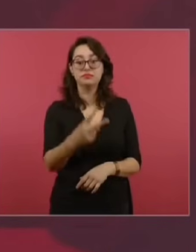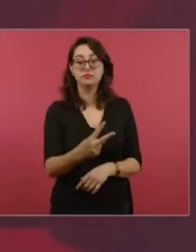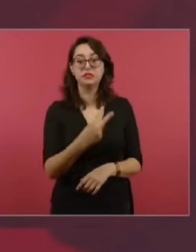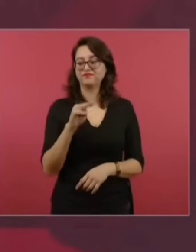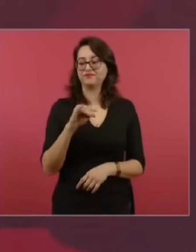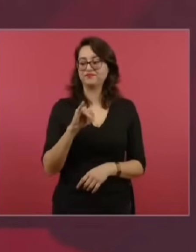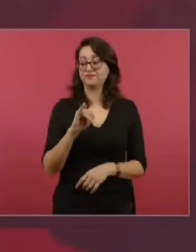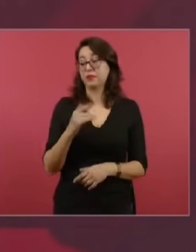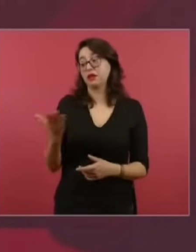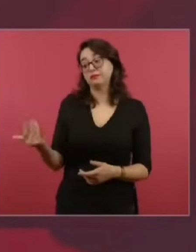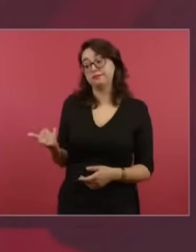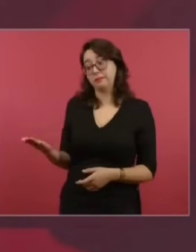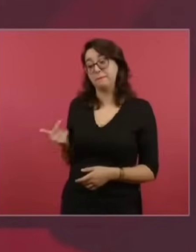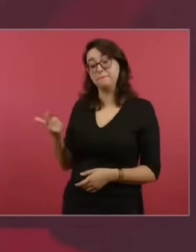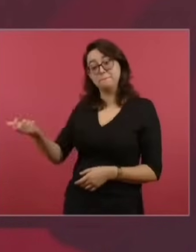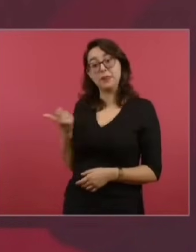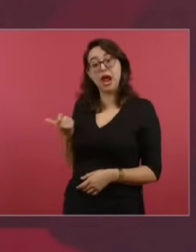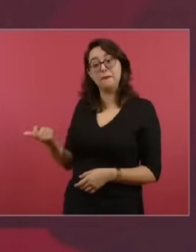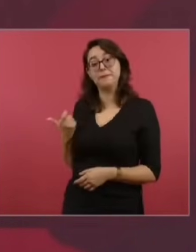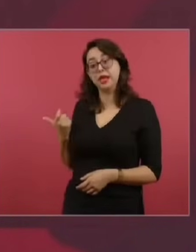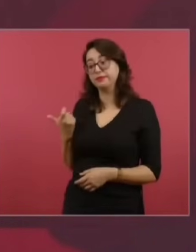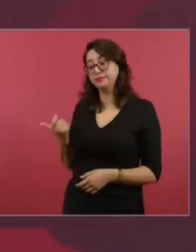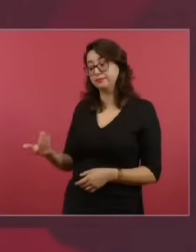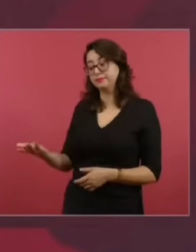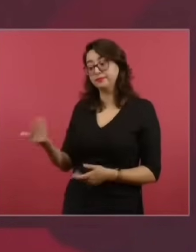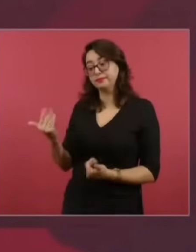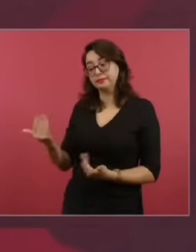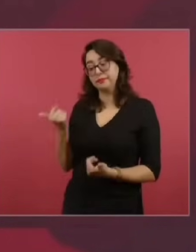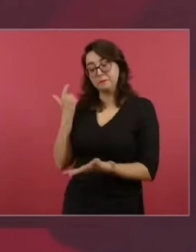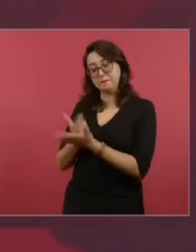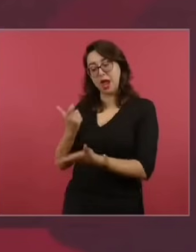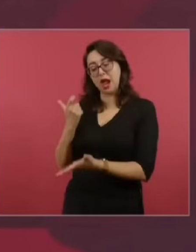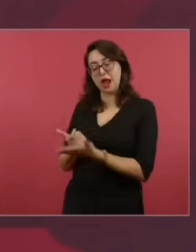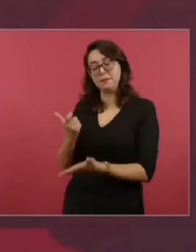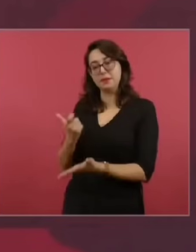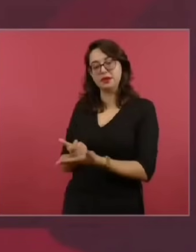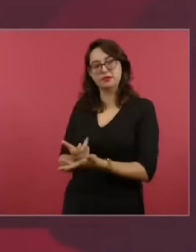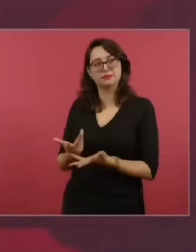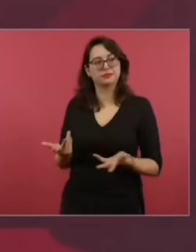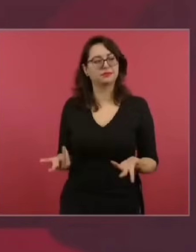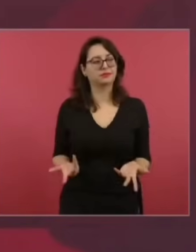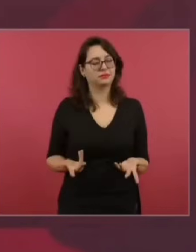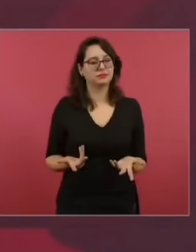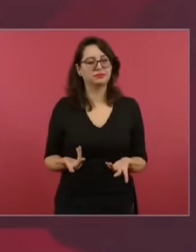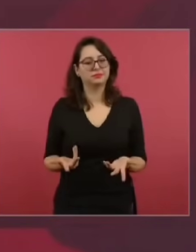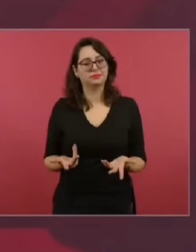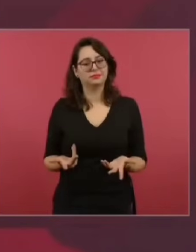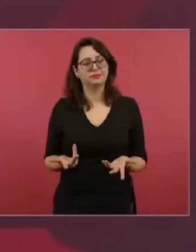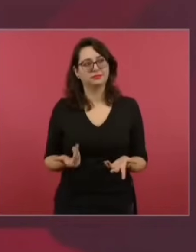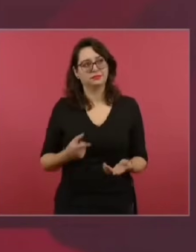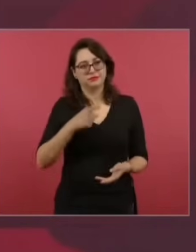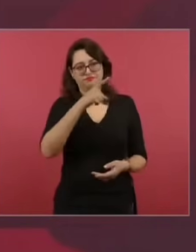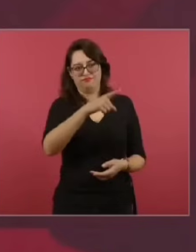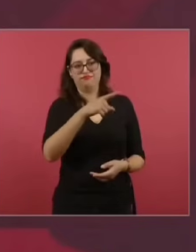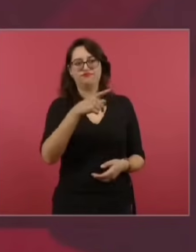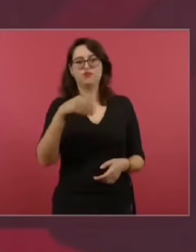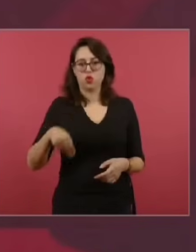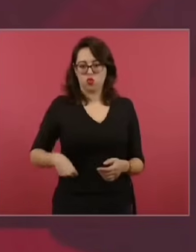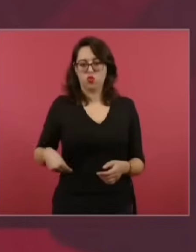espalda cuando ellos eran corresponsables de ese endeudamiento.